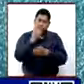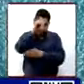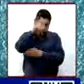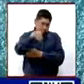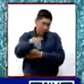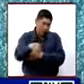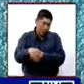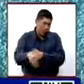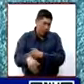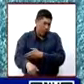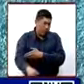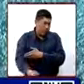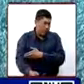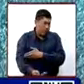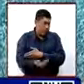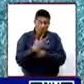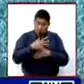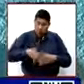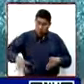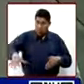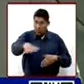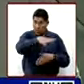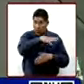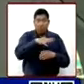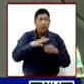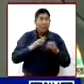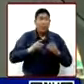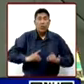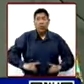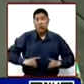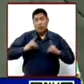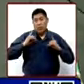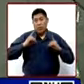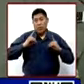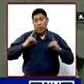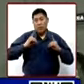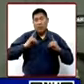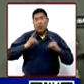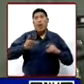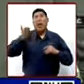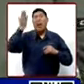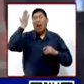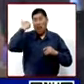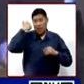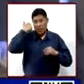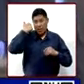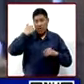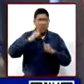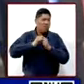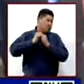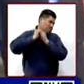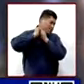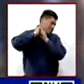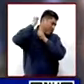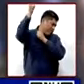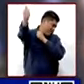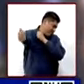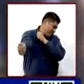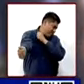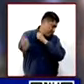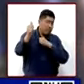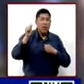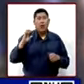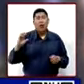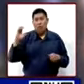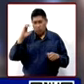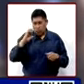noche, entendiendo que en el Distrito 7, donde queda ubicado el domicilio, era una zona bastante alejada. Estamos buscando